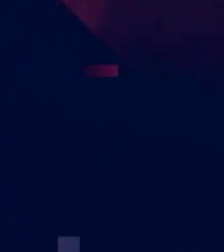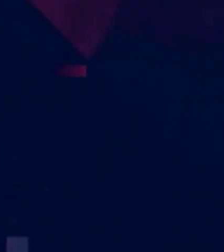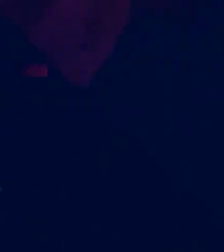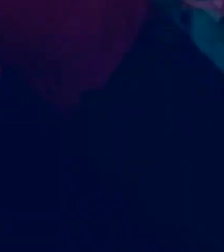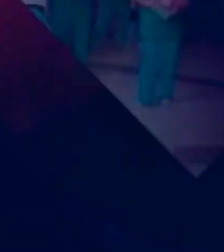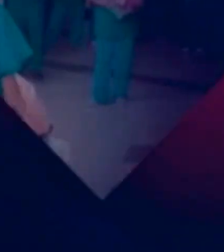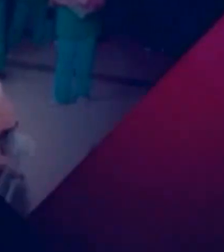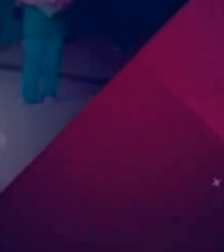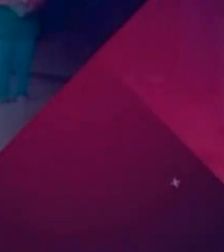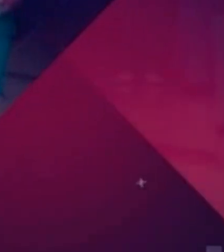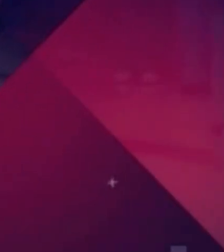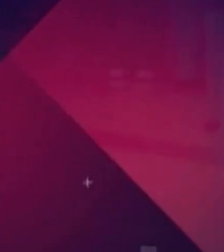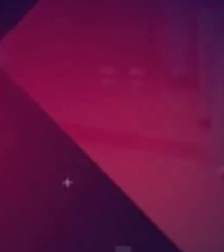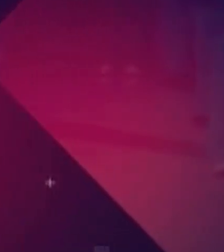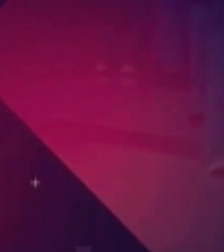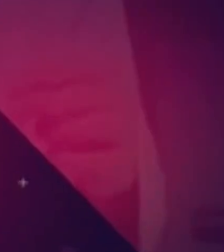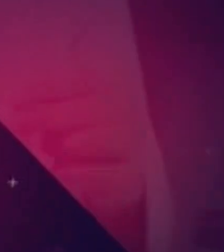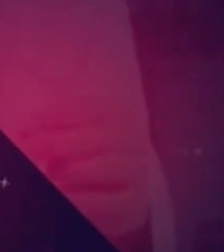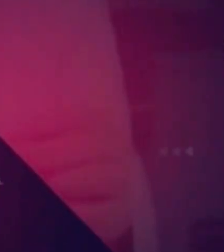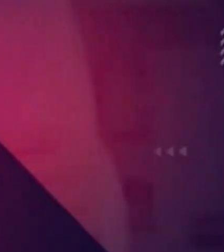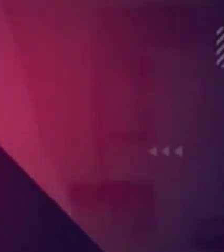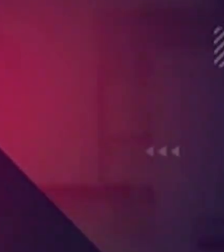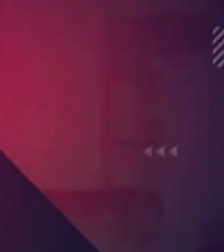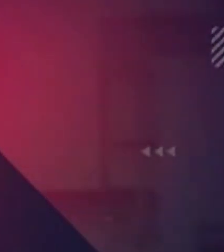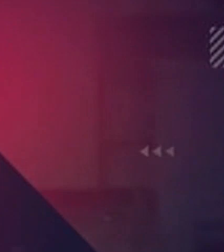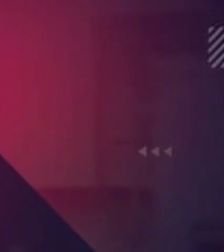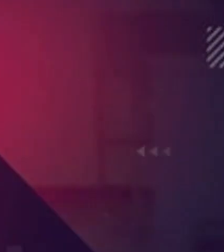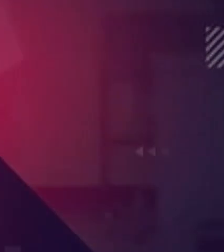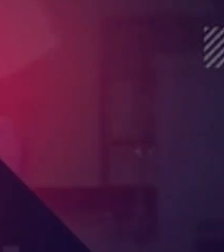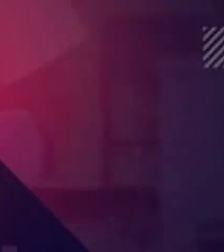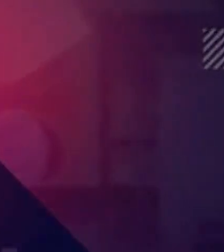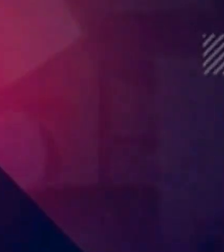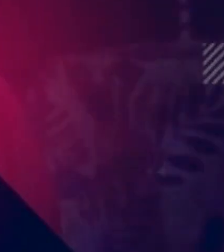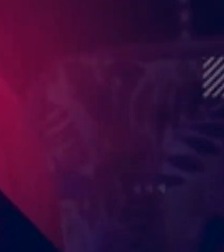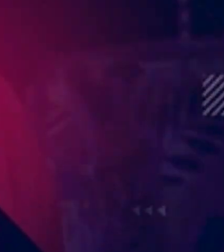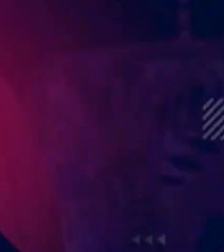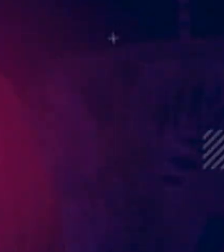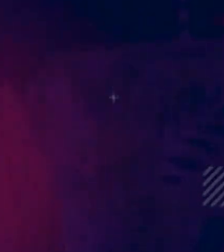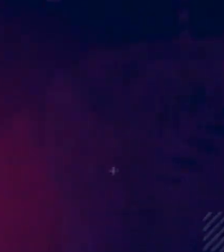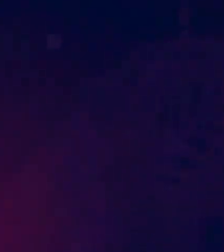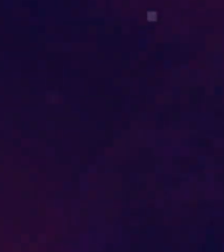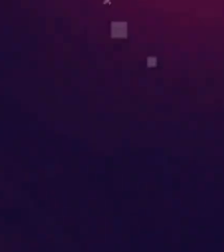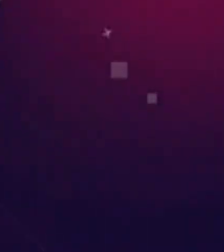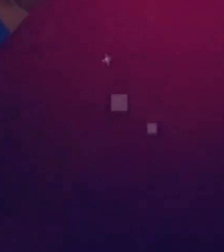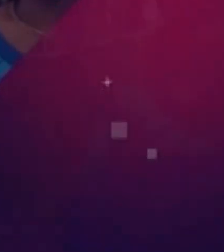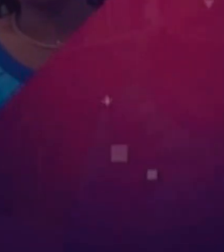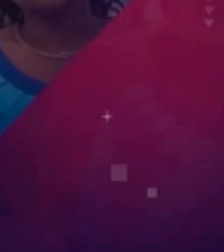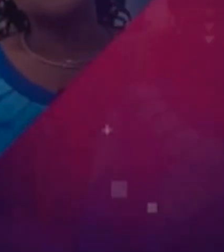Buenas tardes.